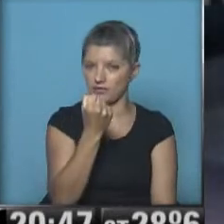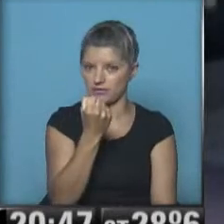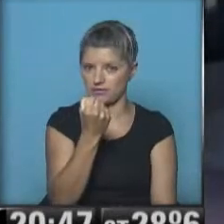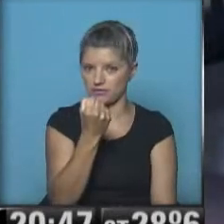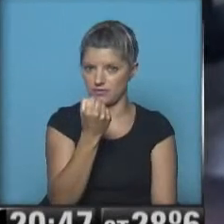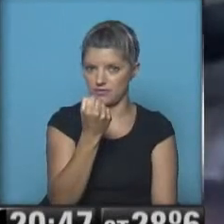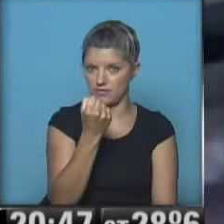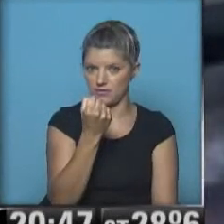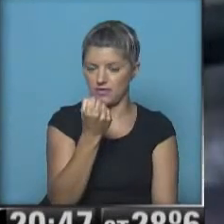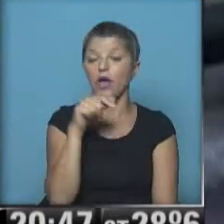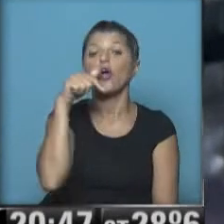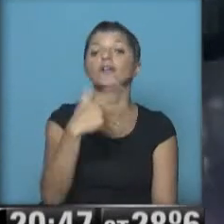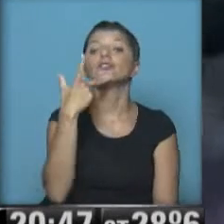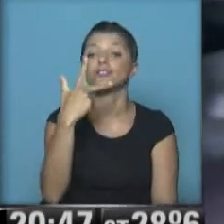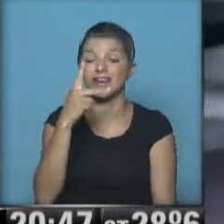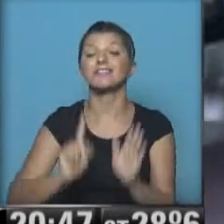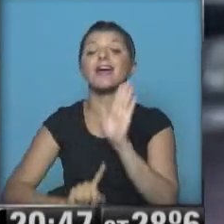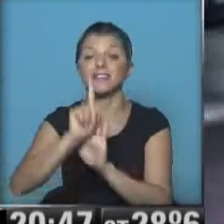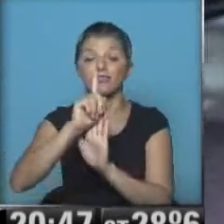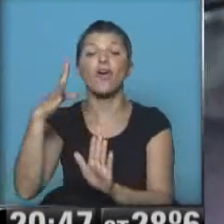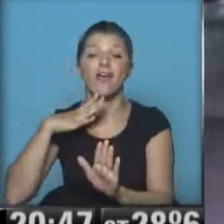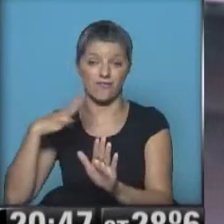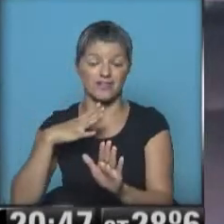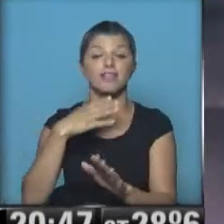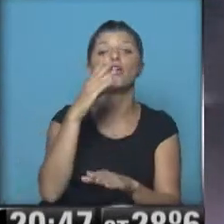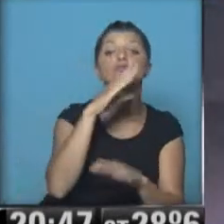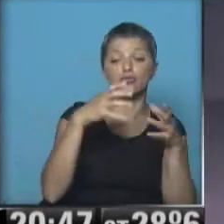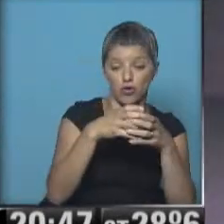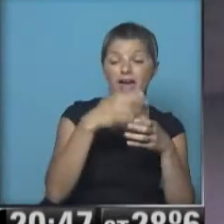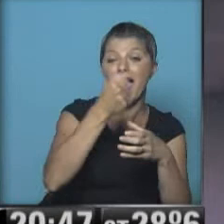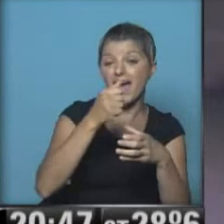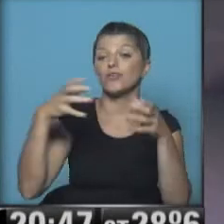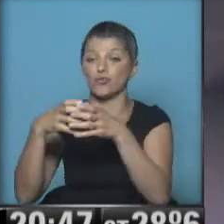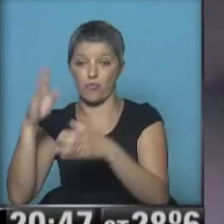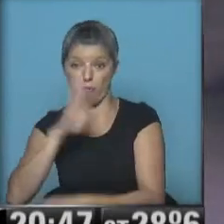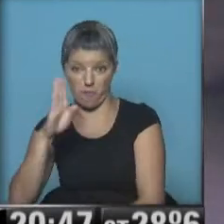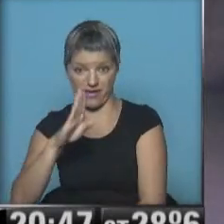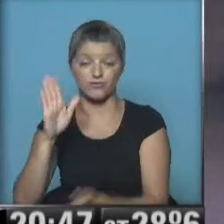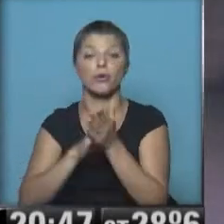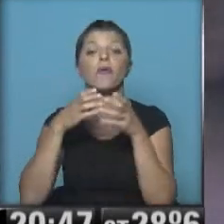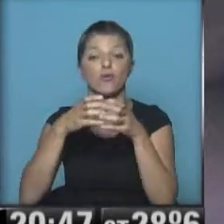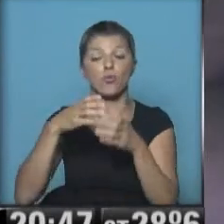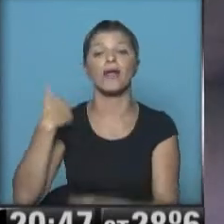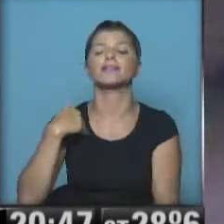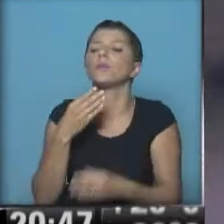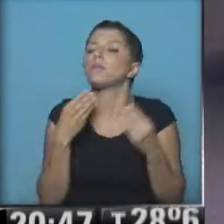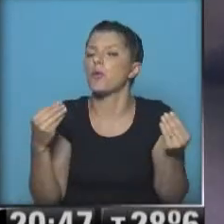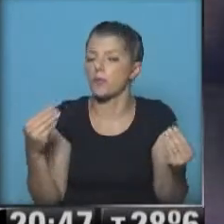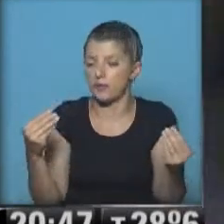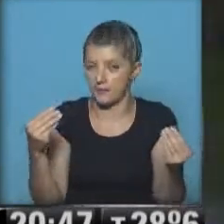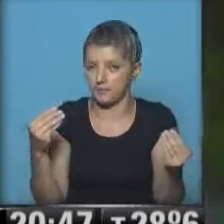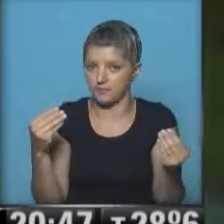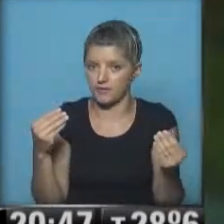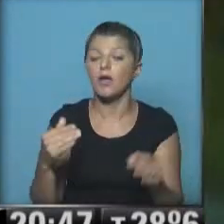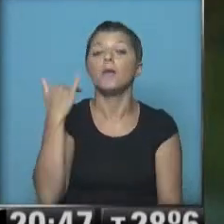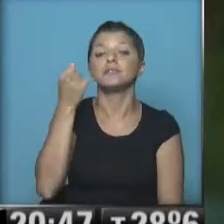con estos tres ascensos que quedan, zona A y zona B del fútbol argentino. ¿Por qué? Porque ya se determinó